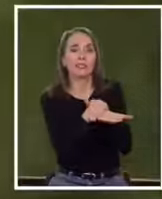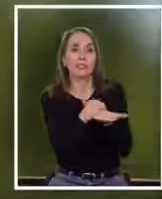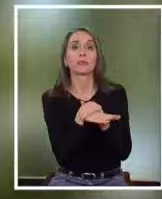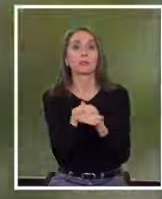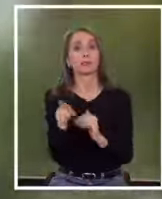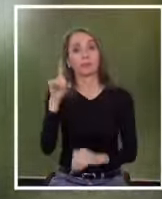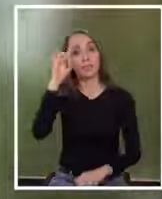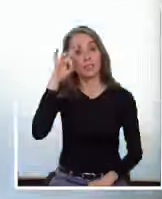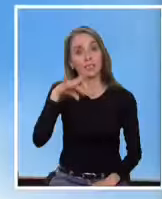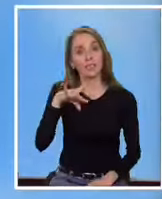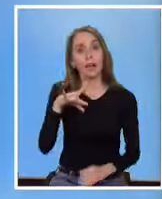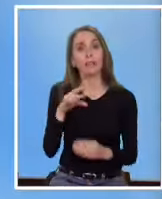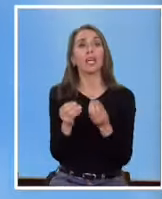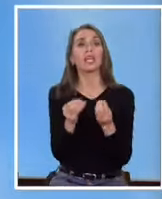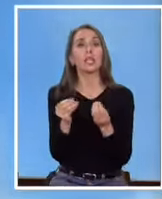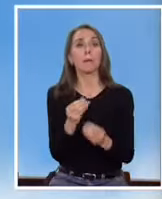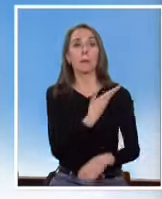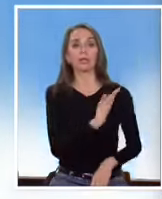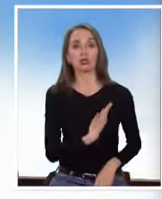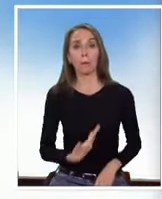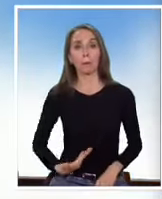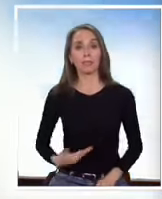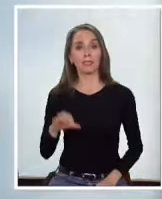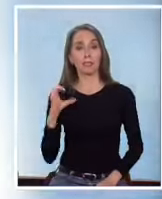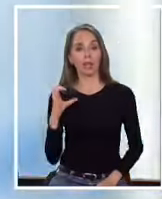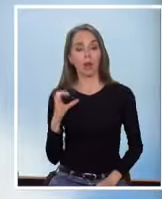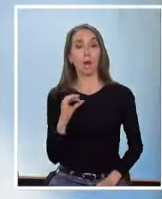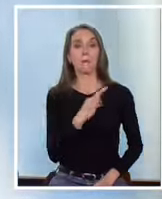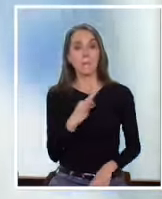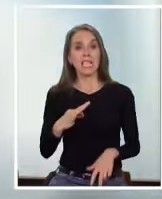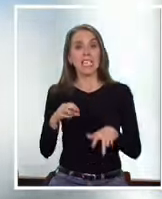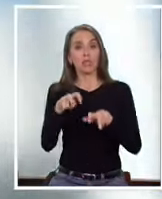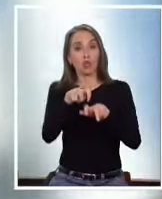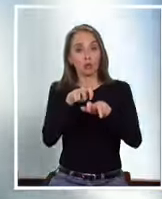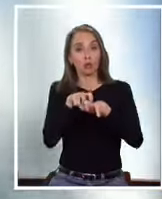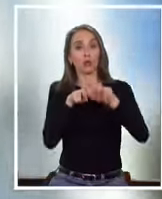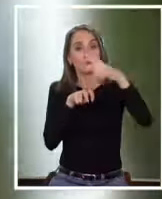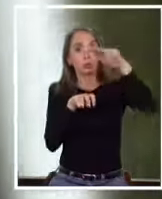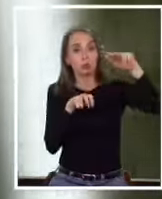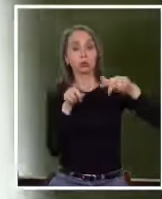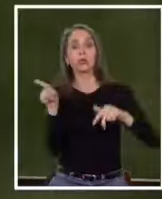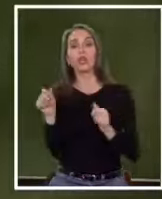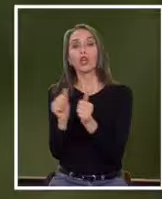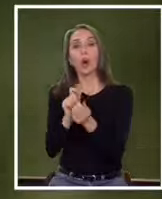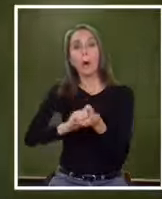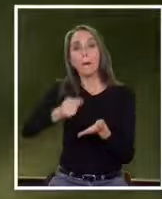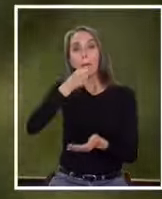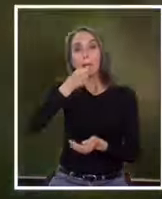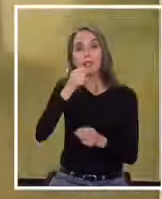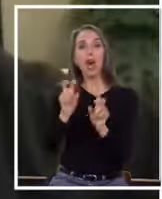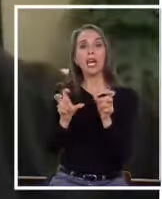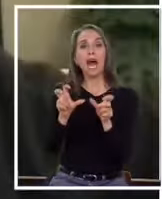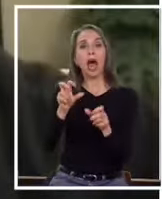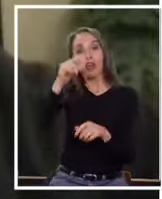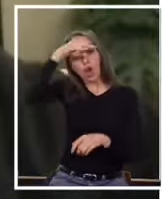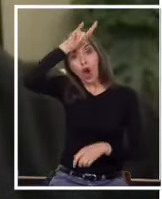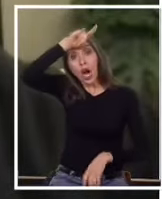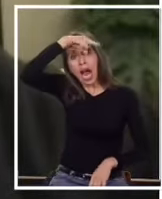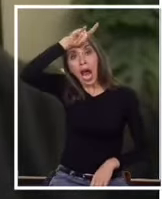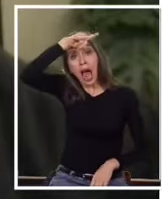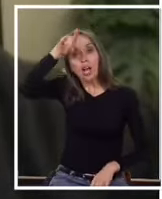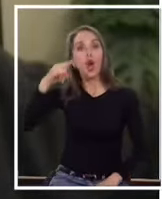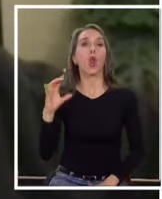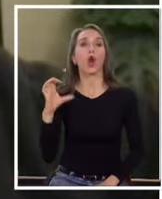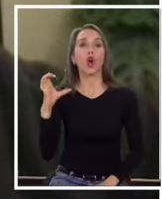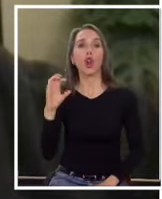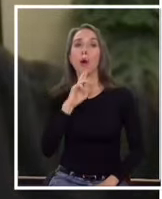Bueno, sabemos qué pasó con el presidente Duque, con los ministros que iban a bordo. Estamos ya con el periodista Juan Fraile, periodista de Radio Caracol de Colombia. Juan, ¿qué tal? ¿Cómo estás?